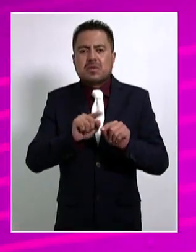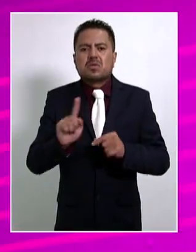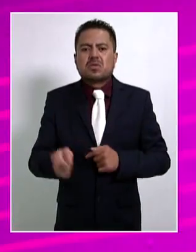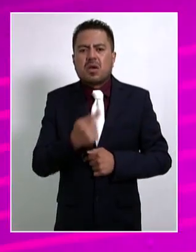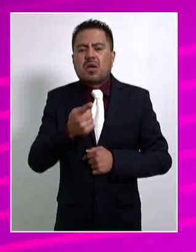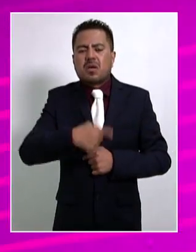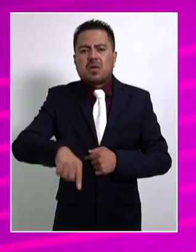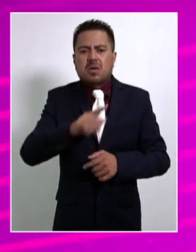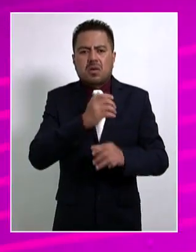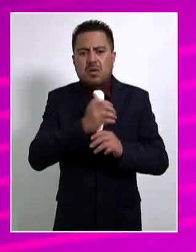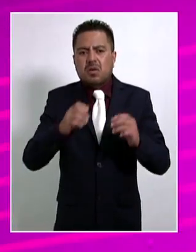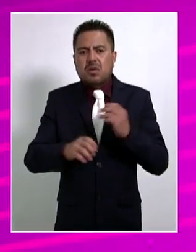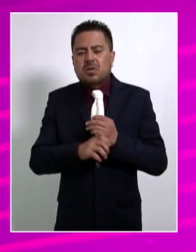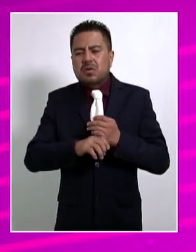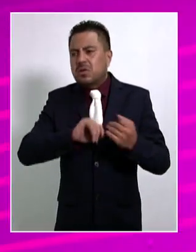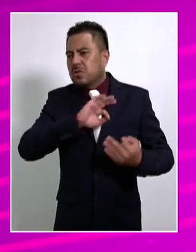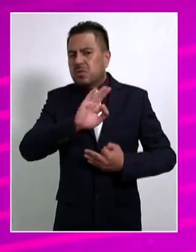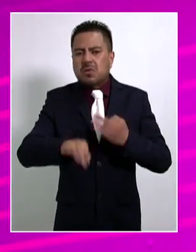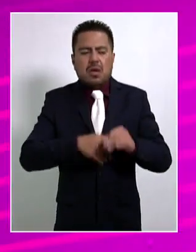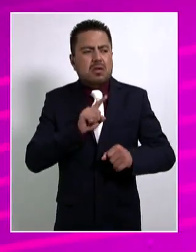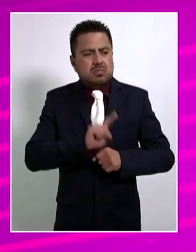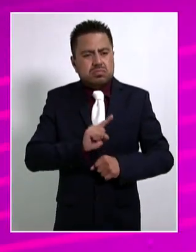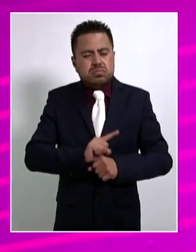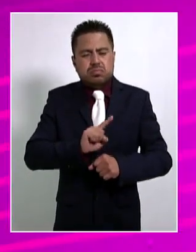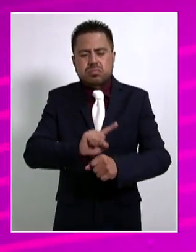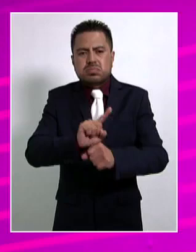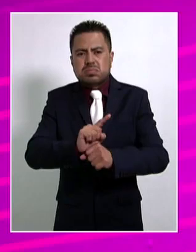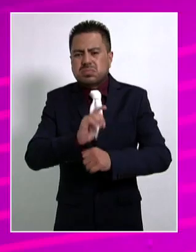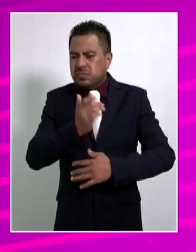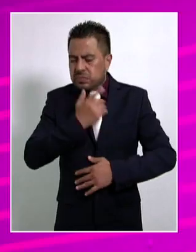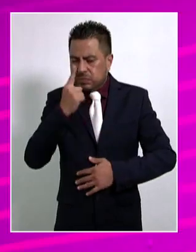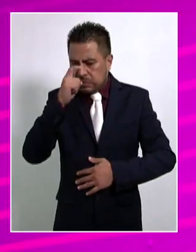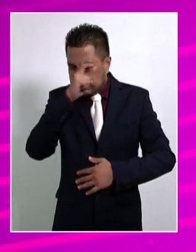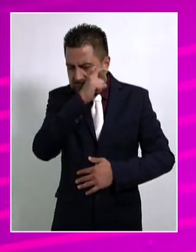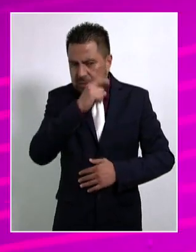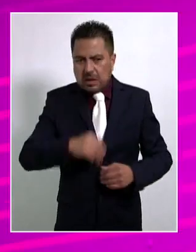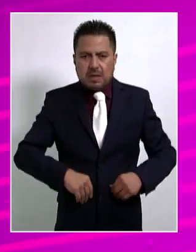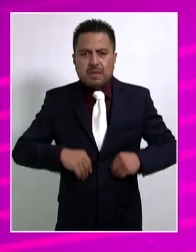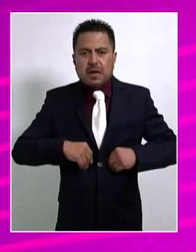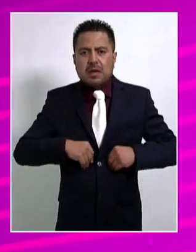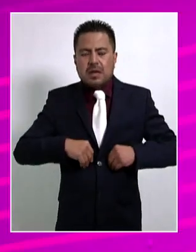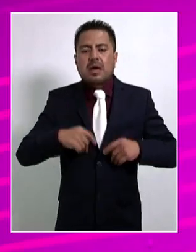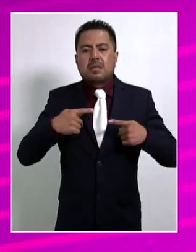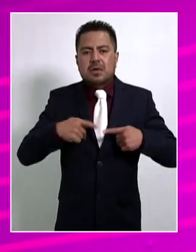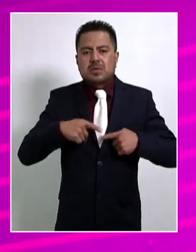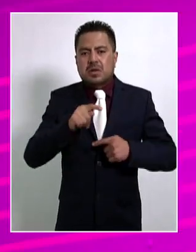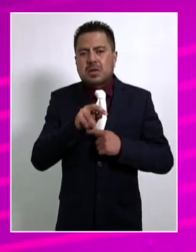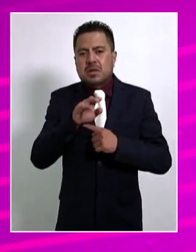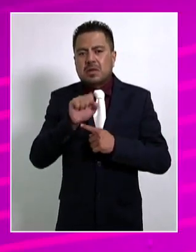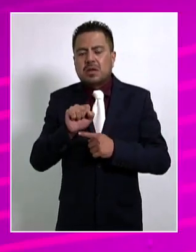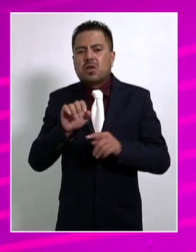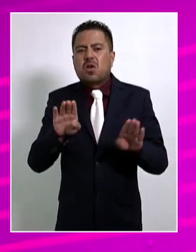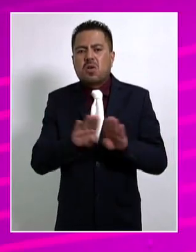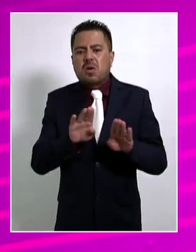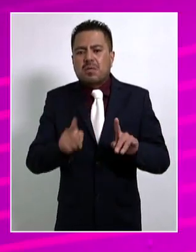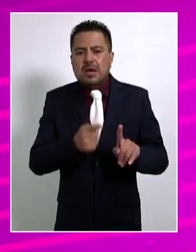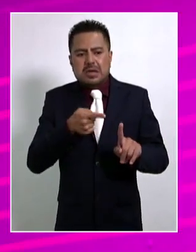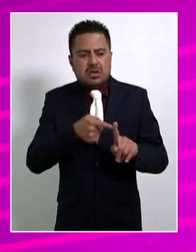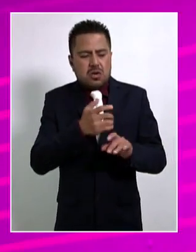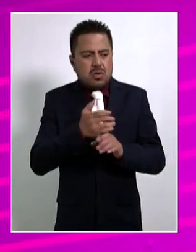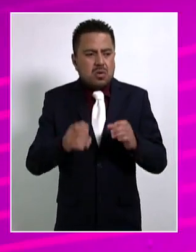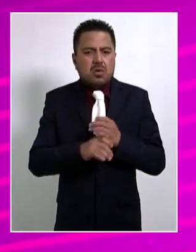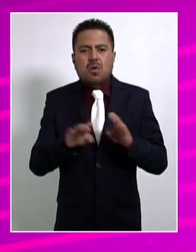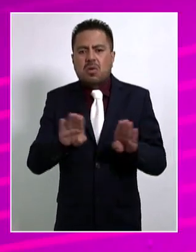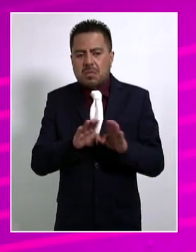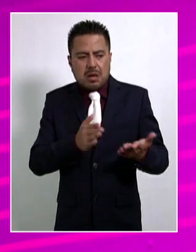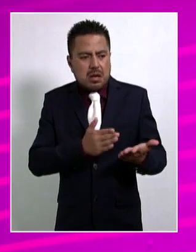son cosas que todos los días dificultan la vida de una persona trans? ¿Cómo es que cosas como